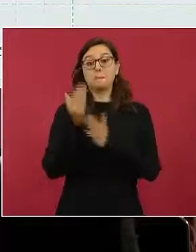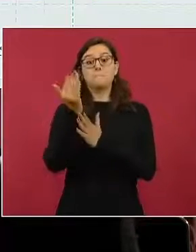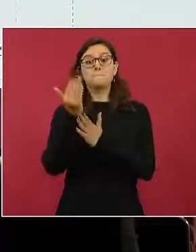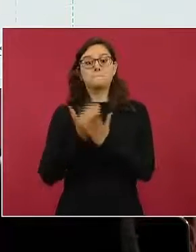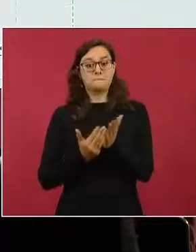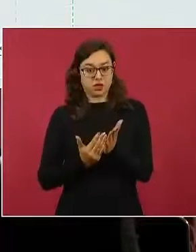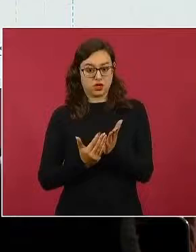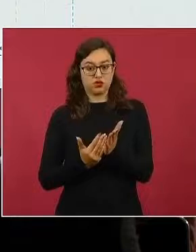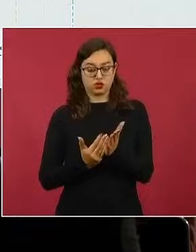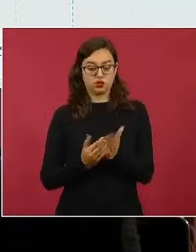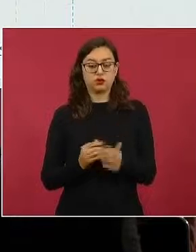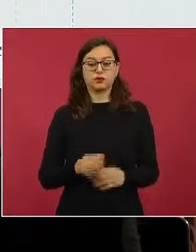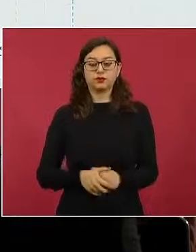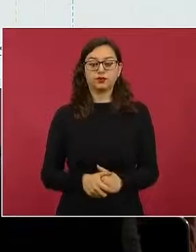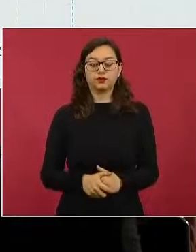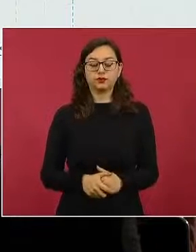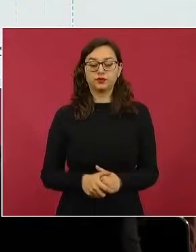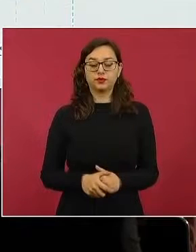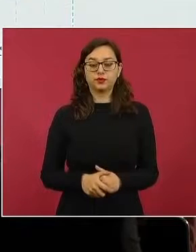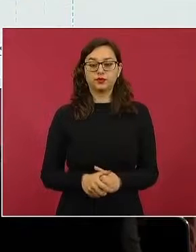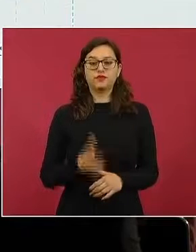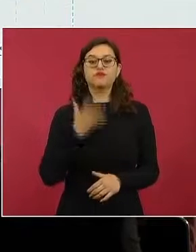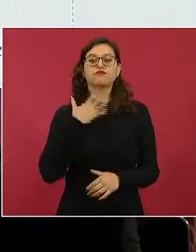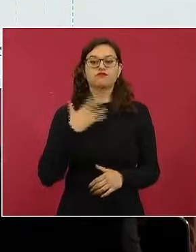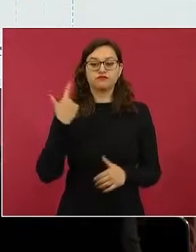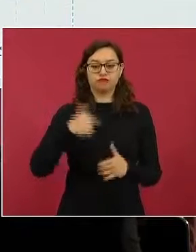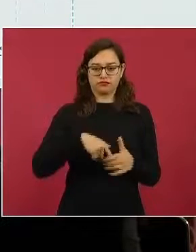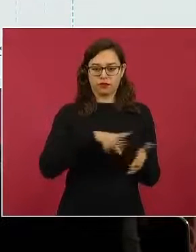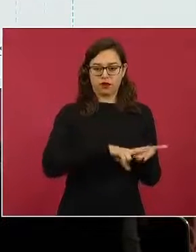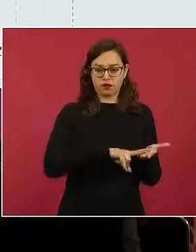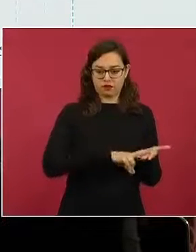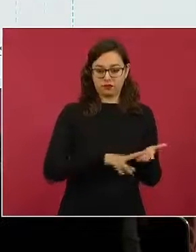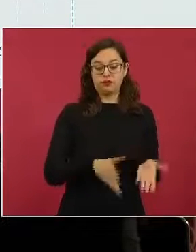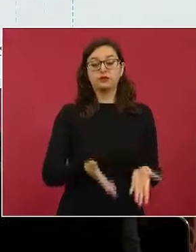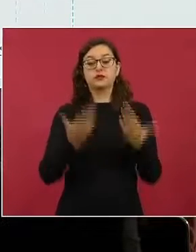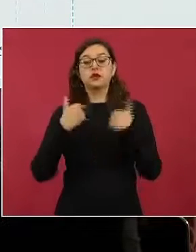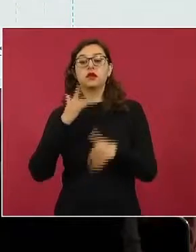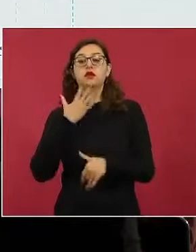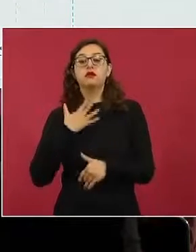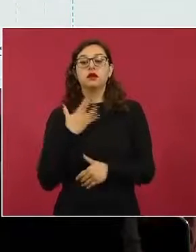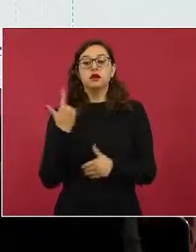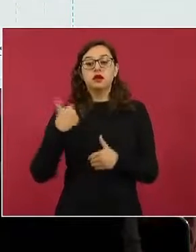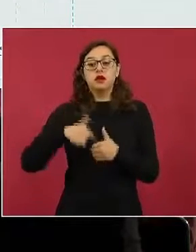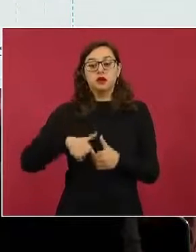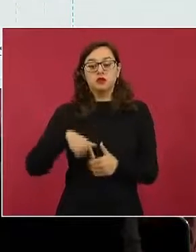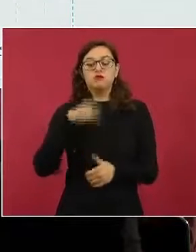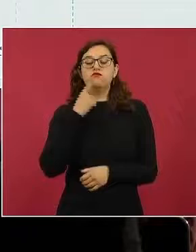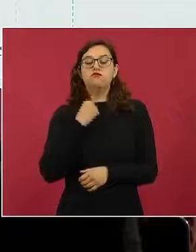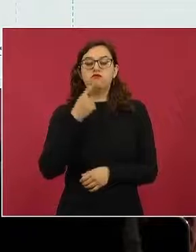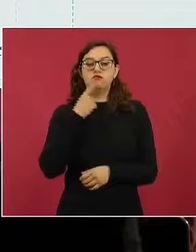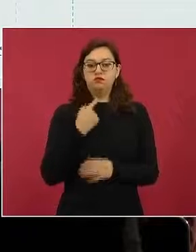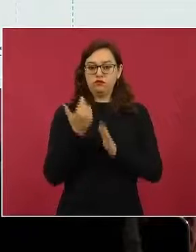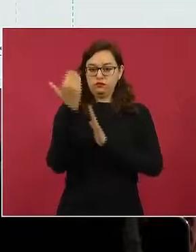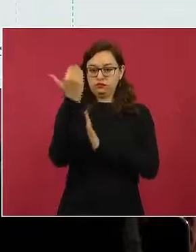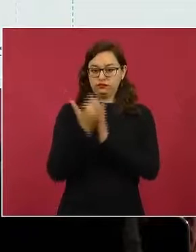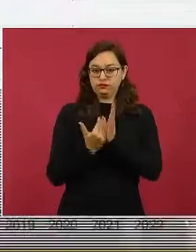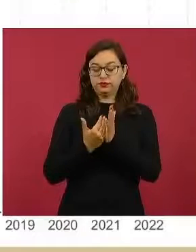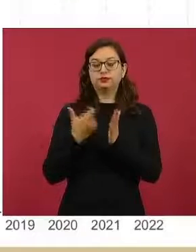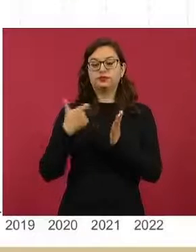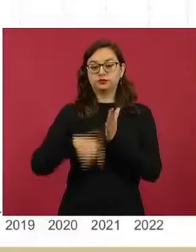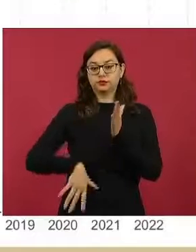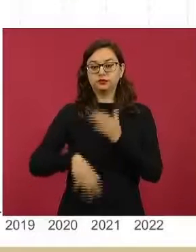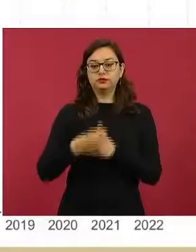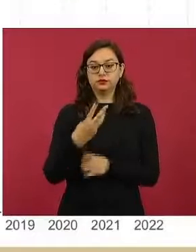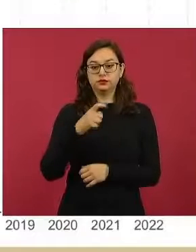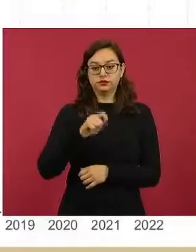reales. Para el caso de la gasolina premium ha habido una disminución del 3.7%